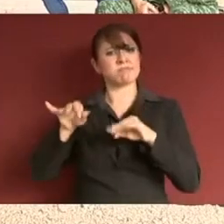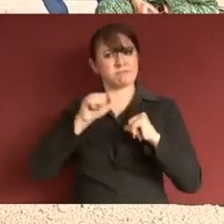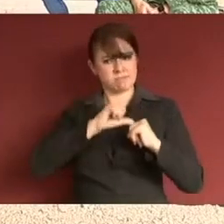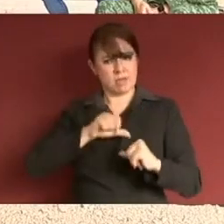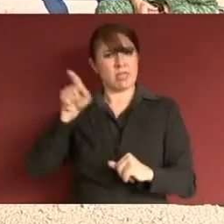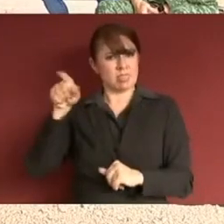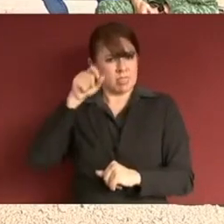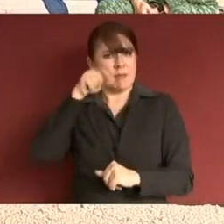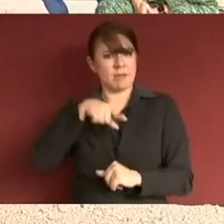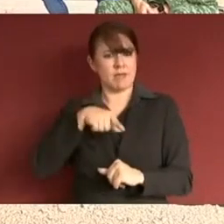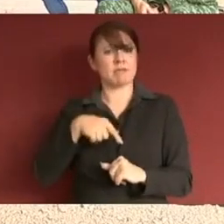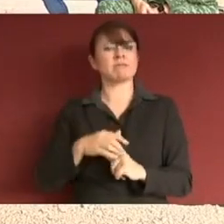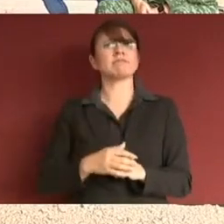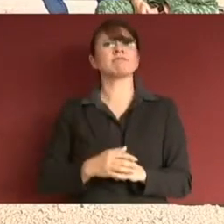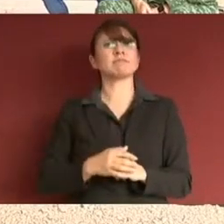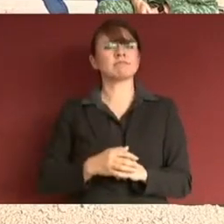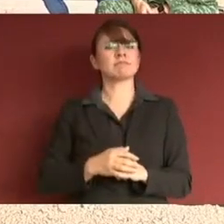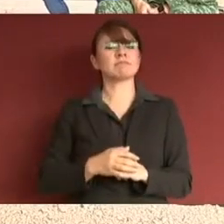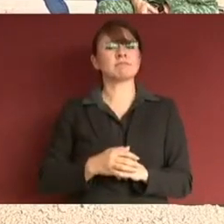la de